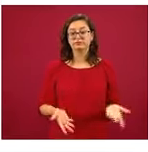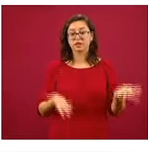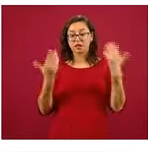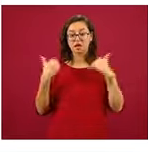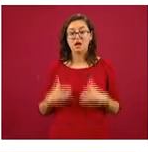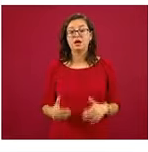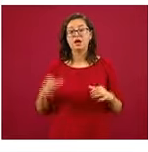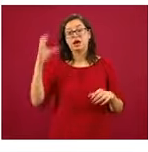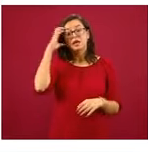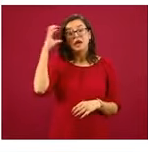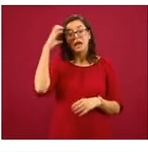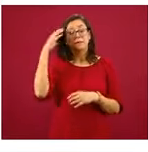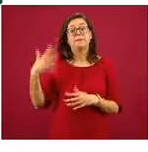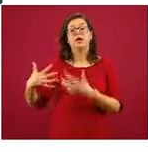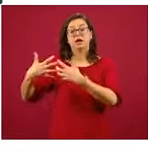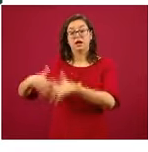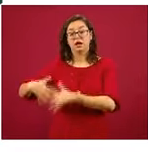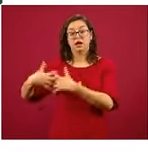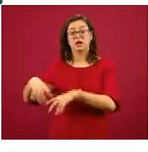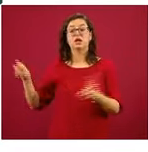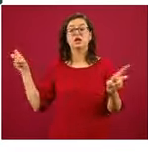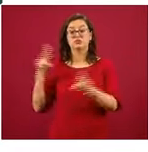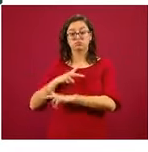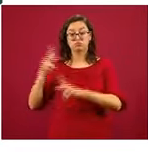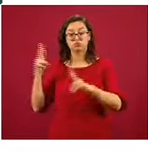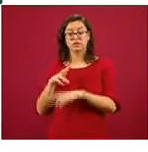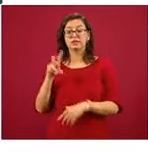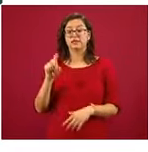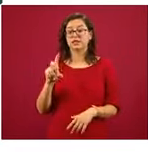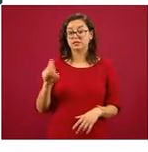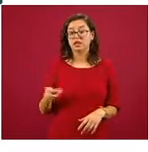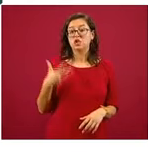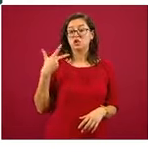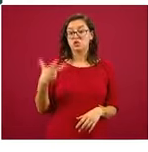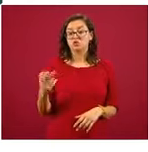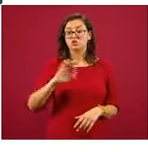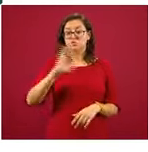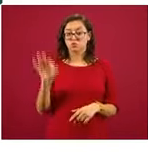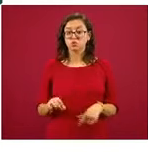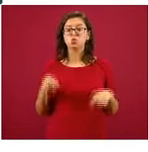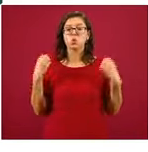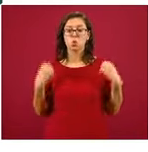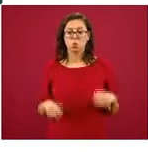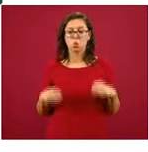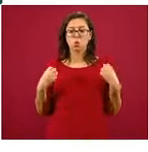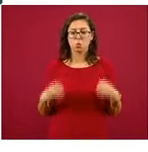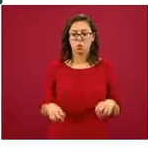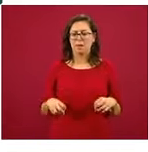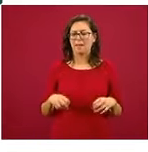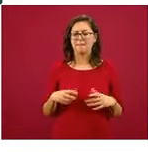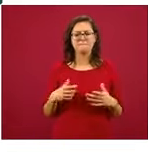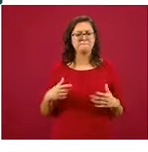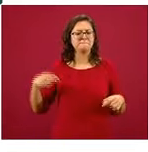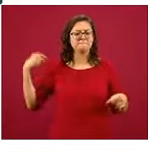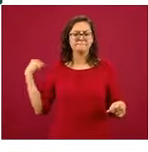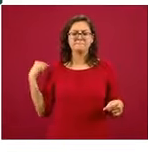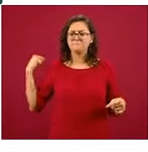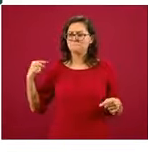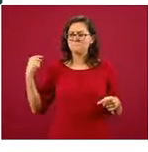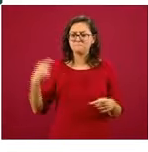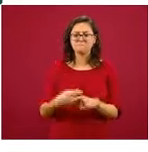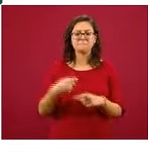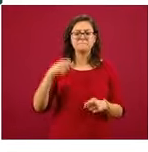con ventilador, que es la siguiente diapositiva. 38%, porcentaje también similar al que hemos tenido los últimos